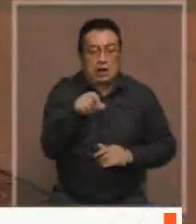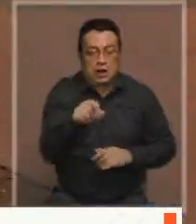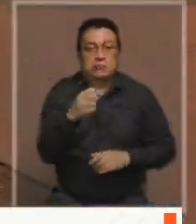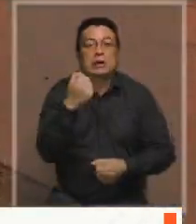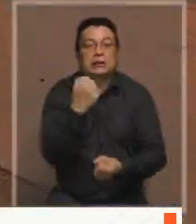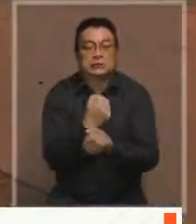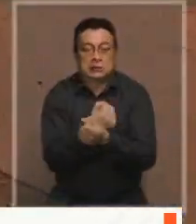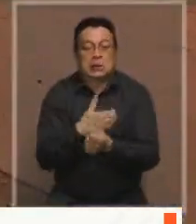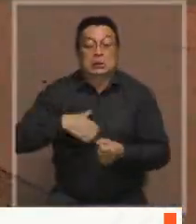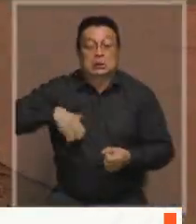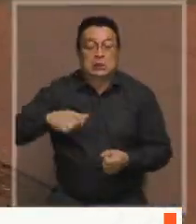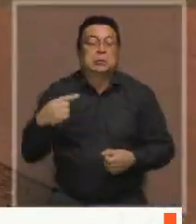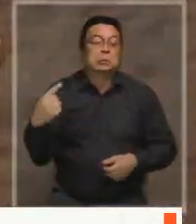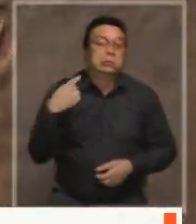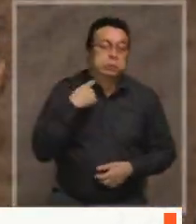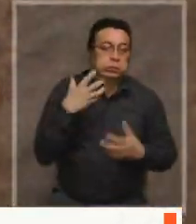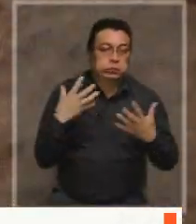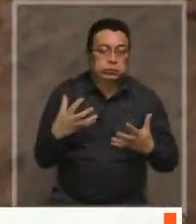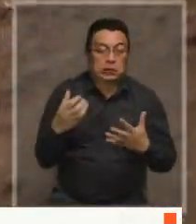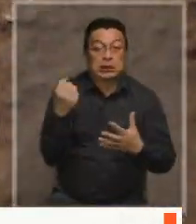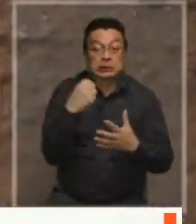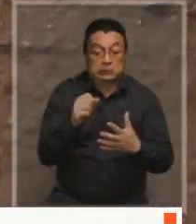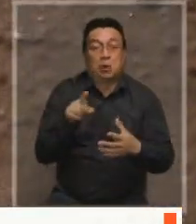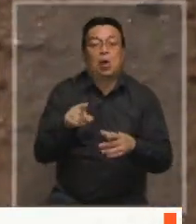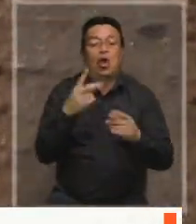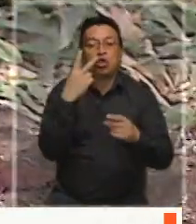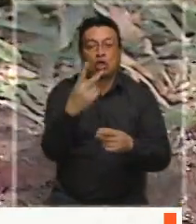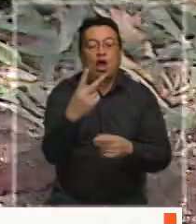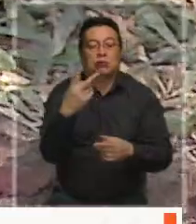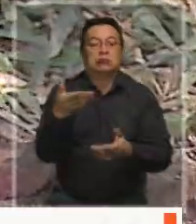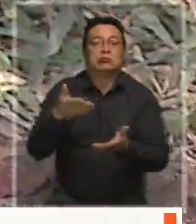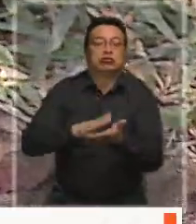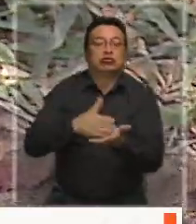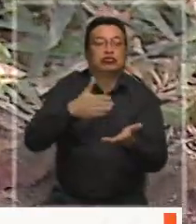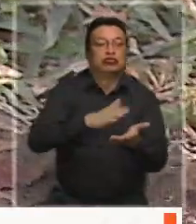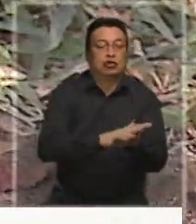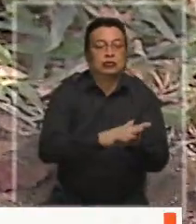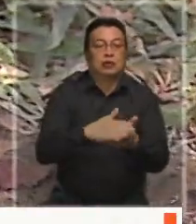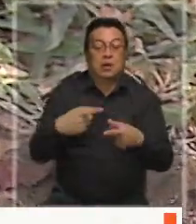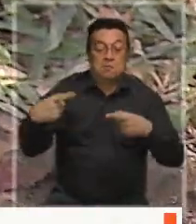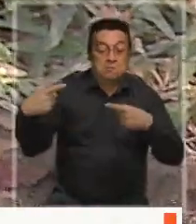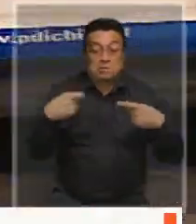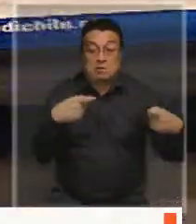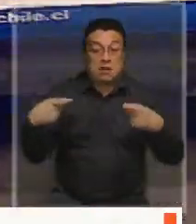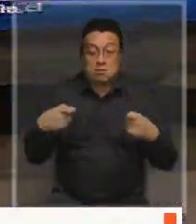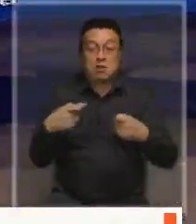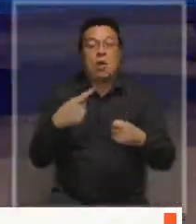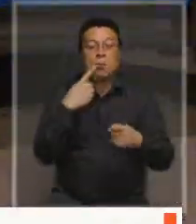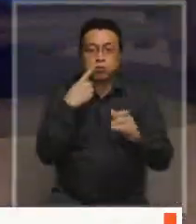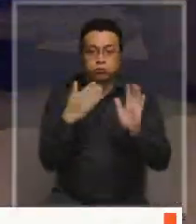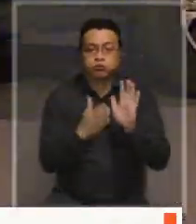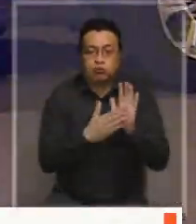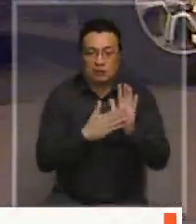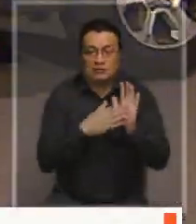policiales, jornada delictiva que esta vez terminó con 2 derrotas, enfrentamientos armados que demuestran que